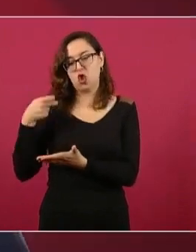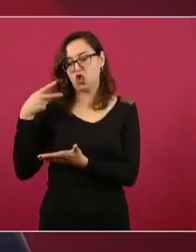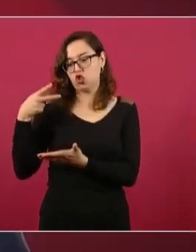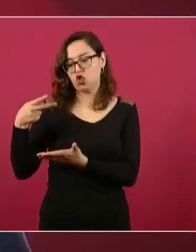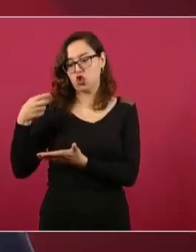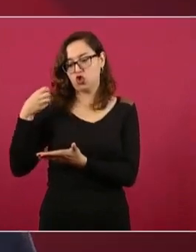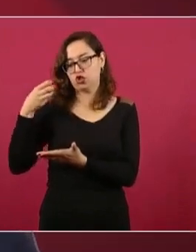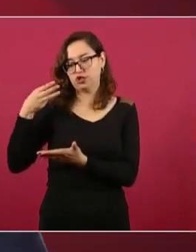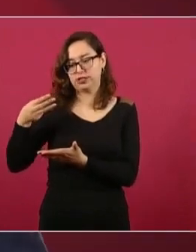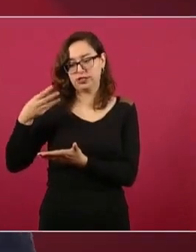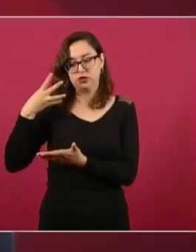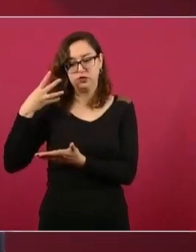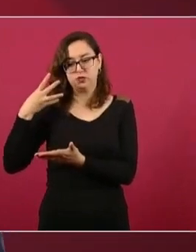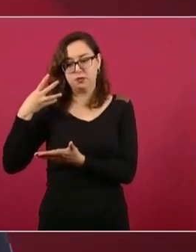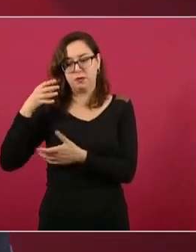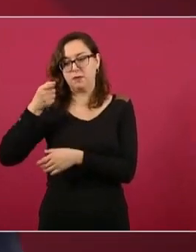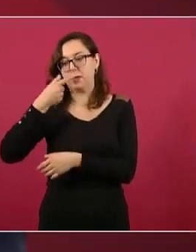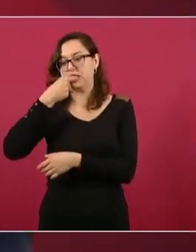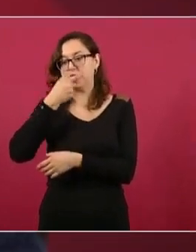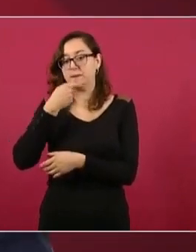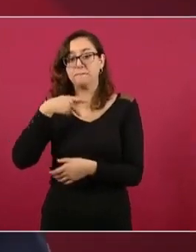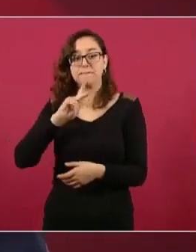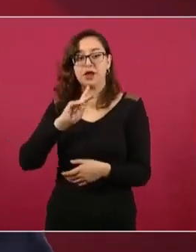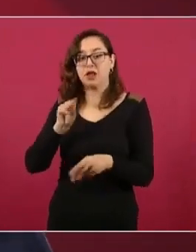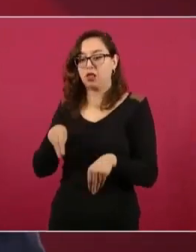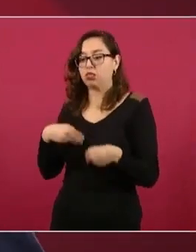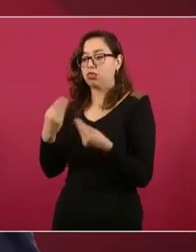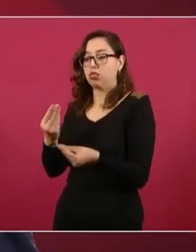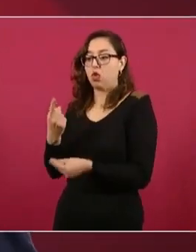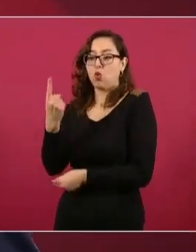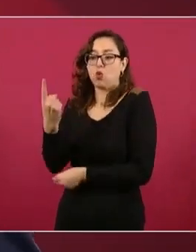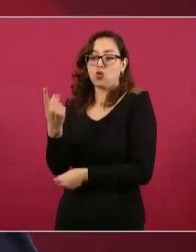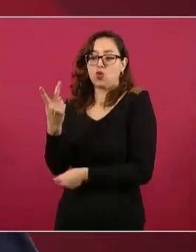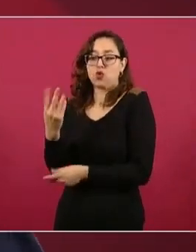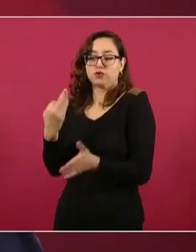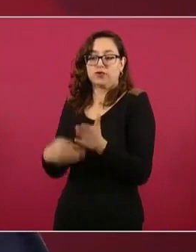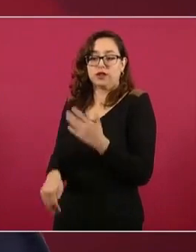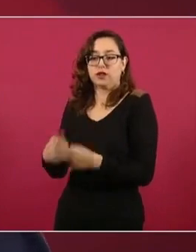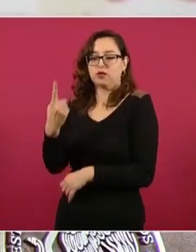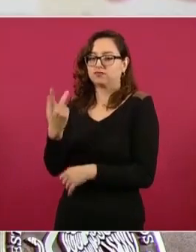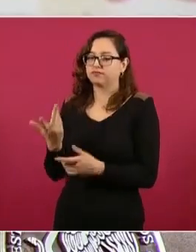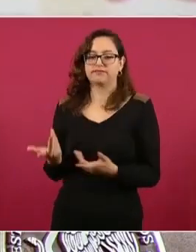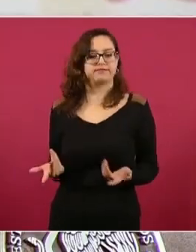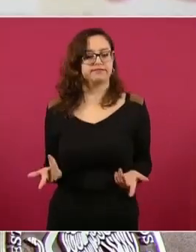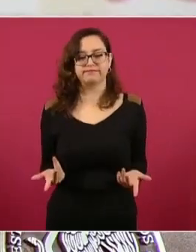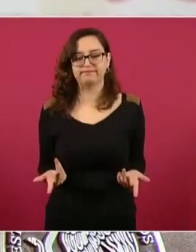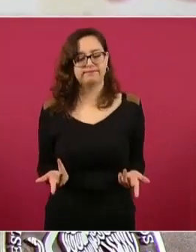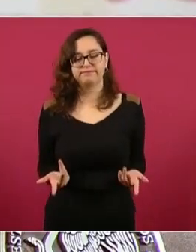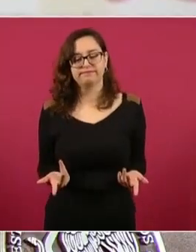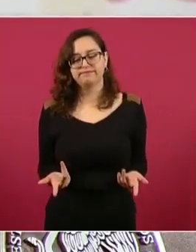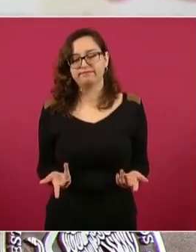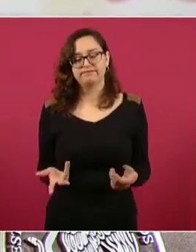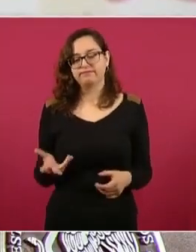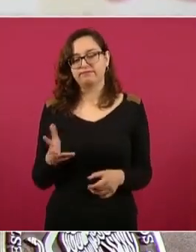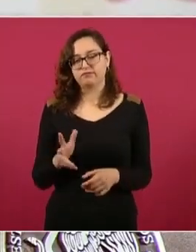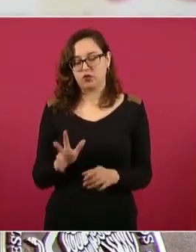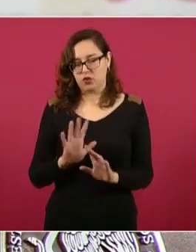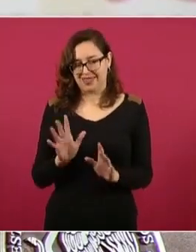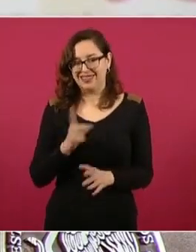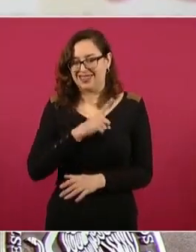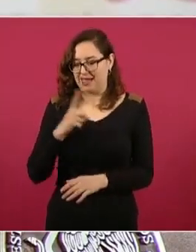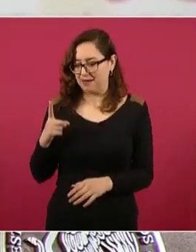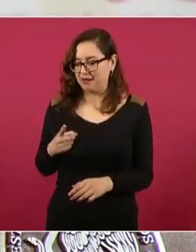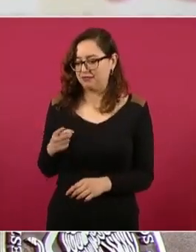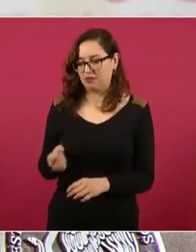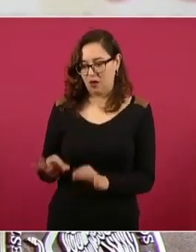3 medicamentos, pero solo se entrega 1 o 2 y falta 1, pues no está satisfecha. Y